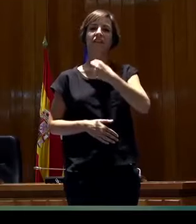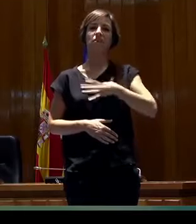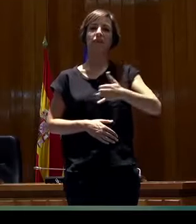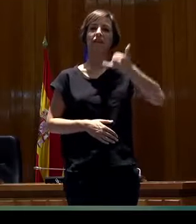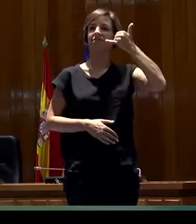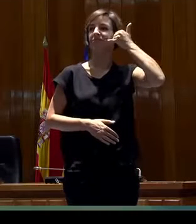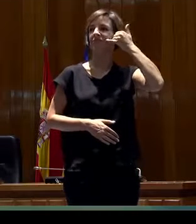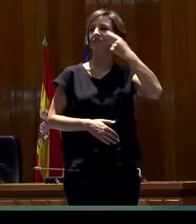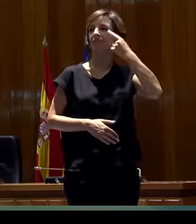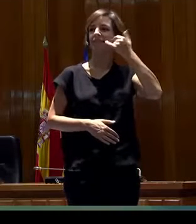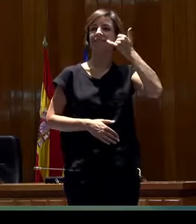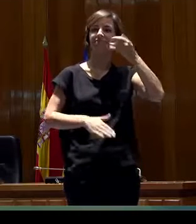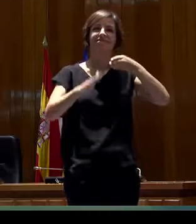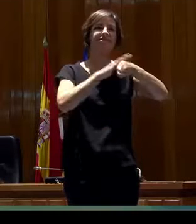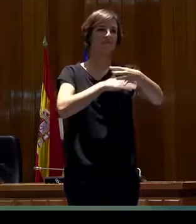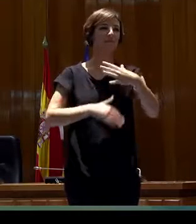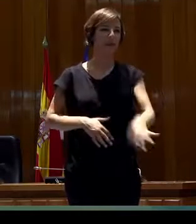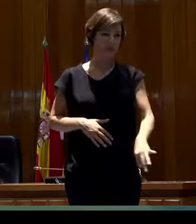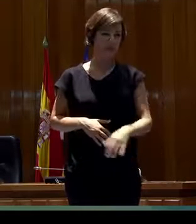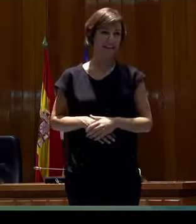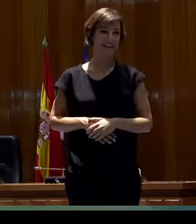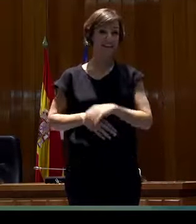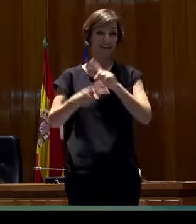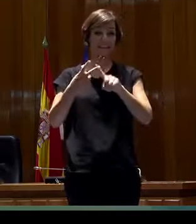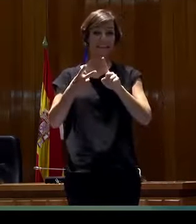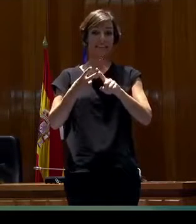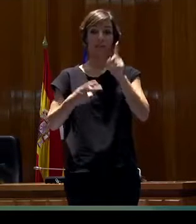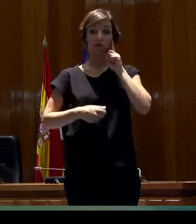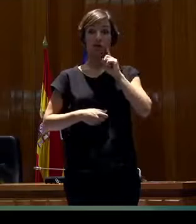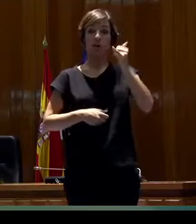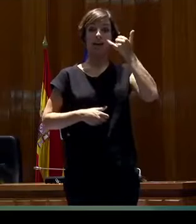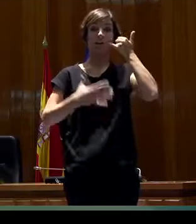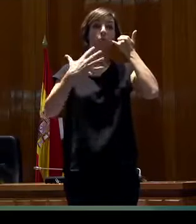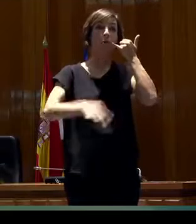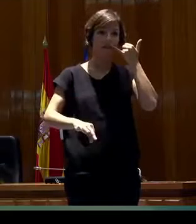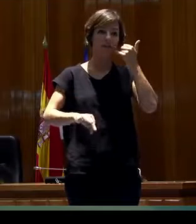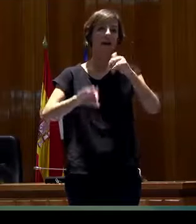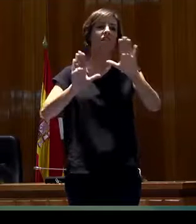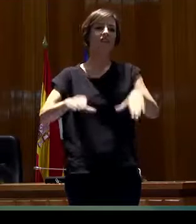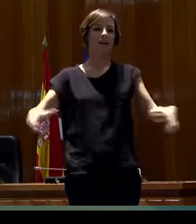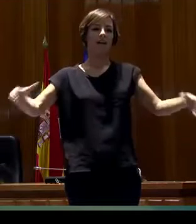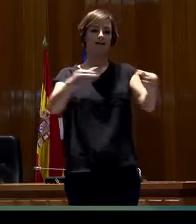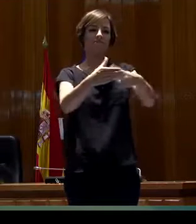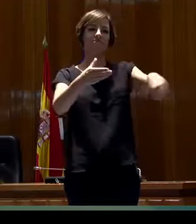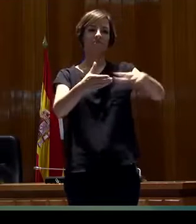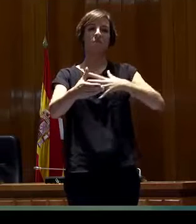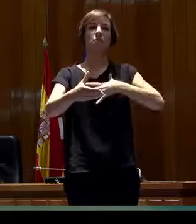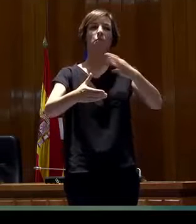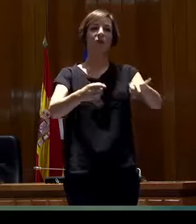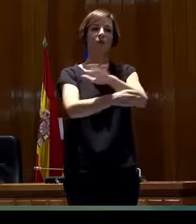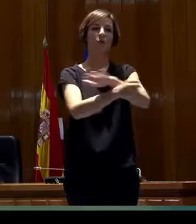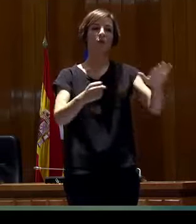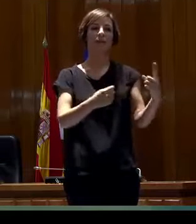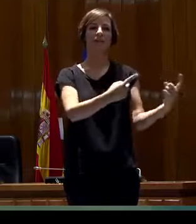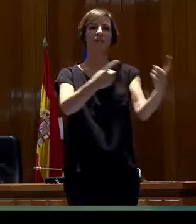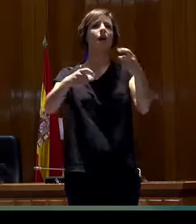telefónicos fundamentalmente. Y en segundo lugar, con ello, dar respuesta a todo el colectivo en su heterogeneidad, en sus diversas formas